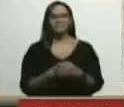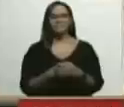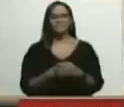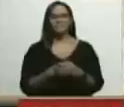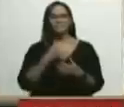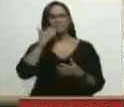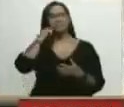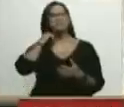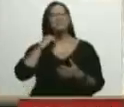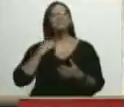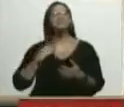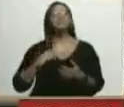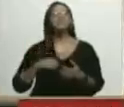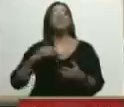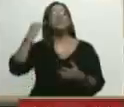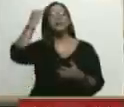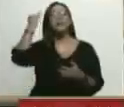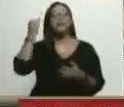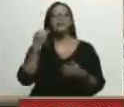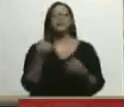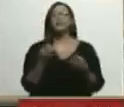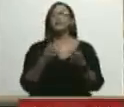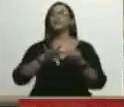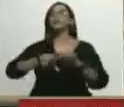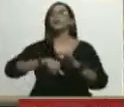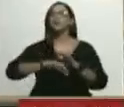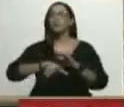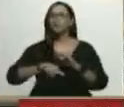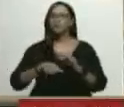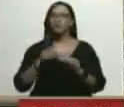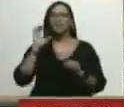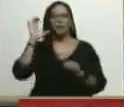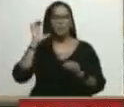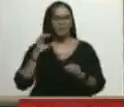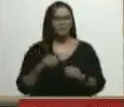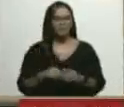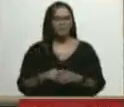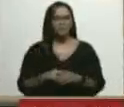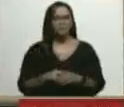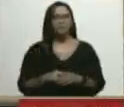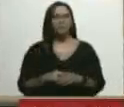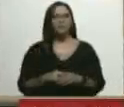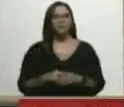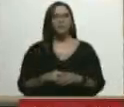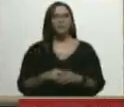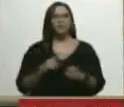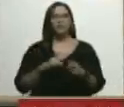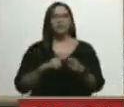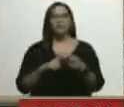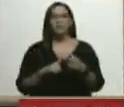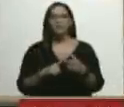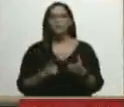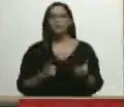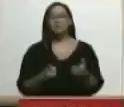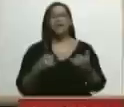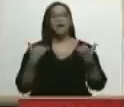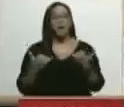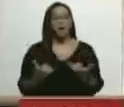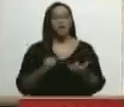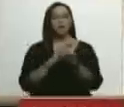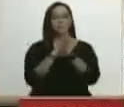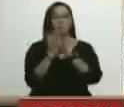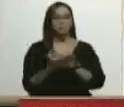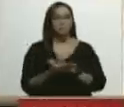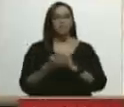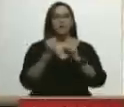imagínense los actos de corrupción en los cuales ha caído para evitar eso disuelve el congreso se quita el problema de encima Ahora tiene creo que son siete